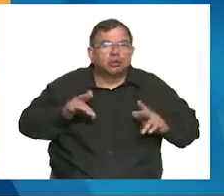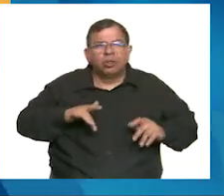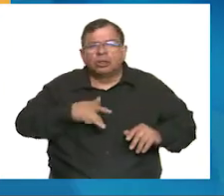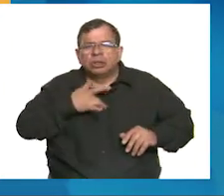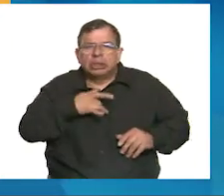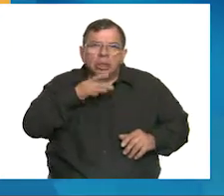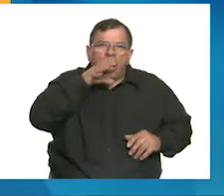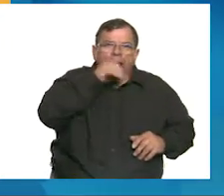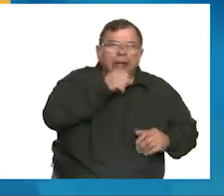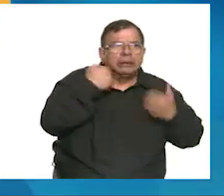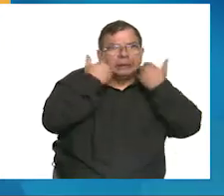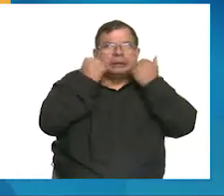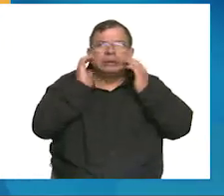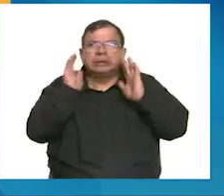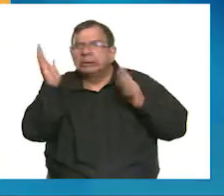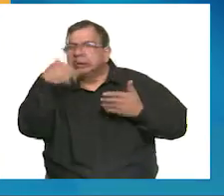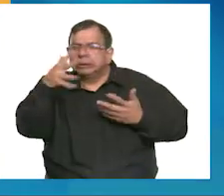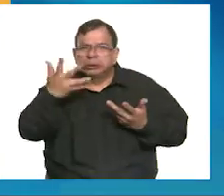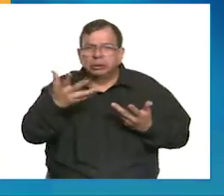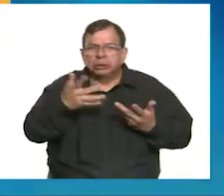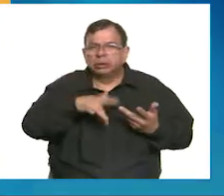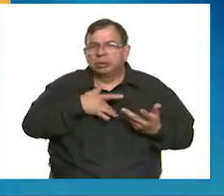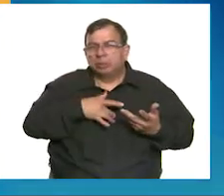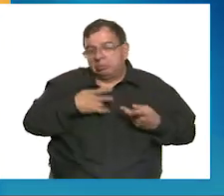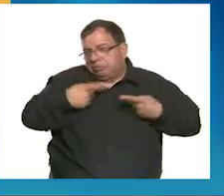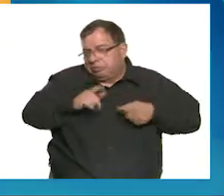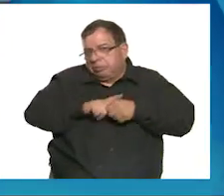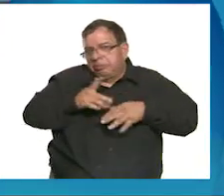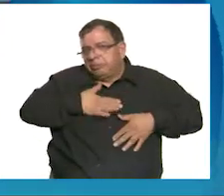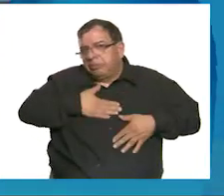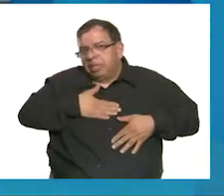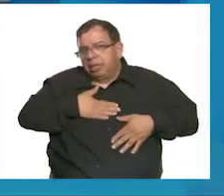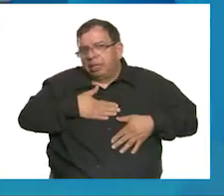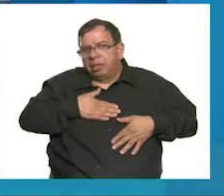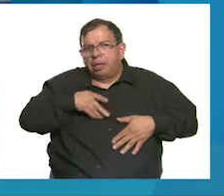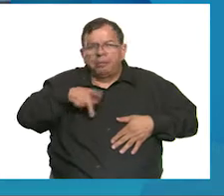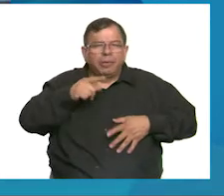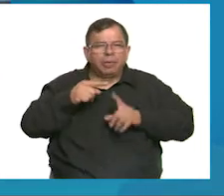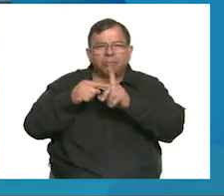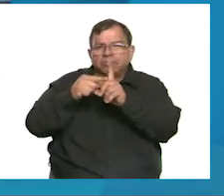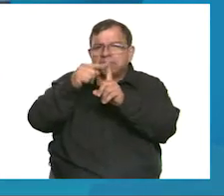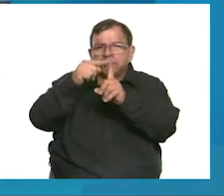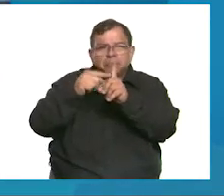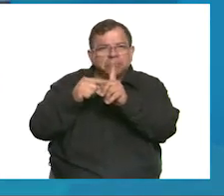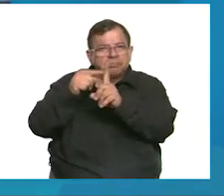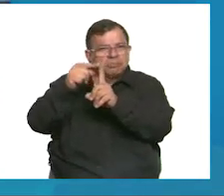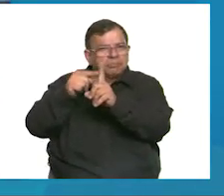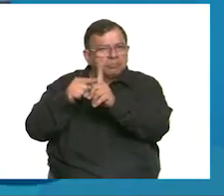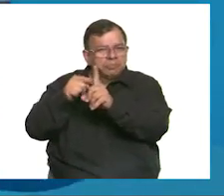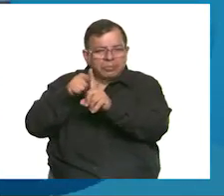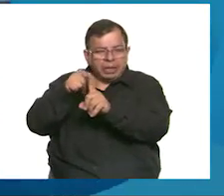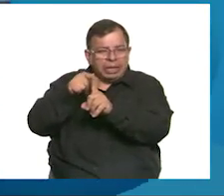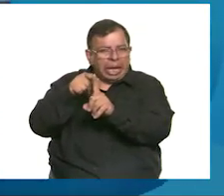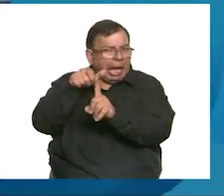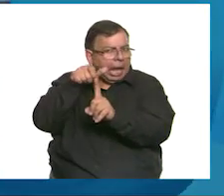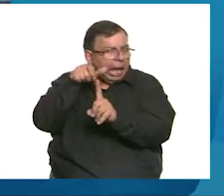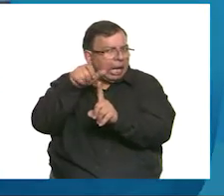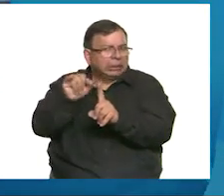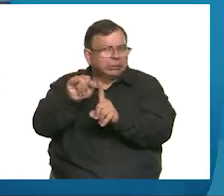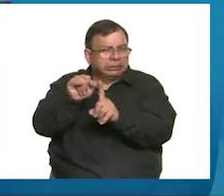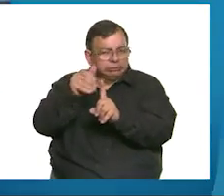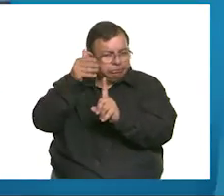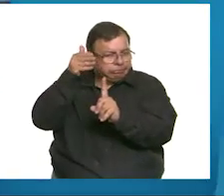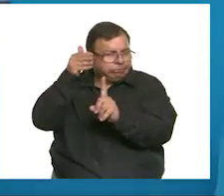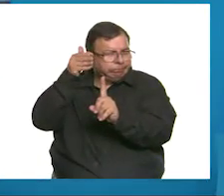tan caliente está el día, es nuestra percepción personal. Pero la temperatura es una medida fija,